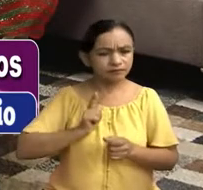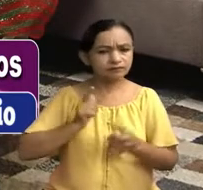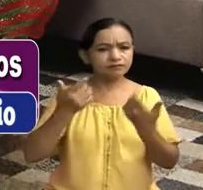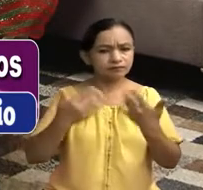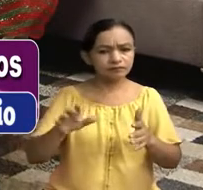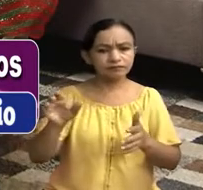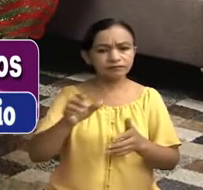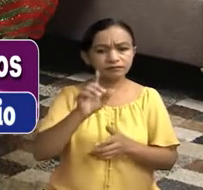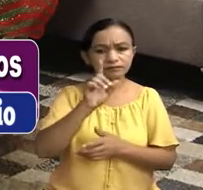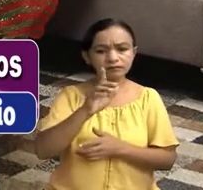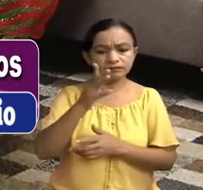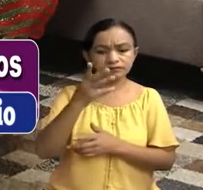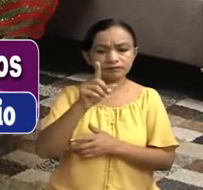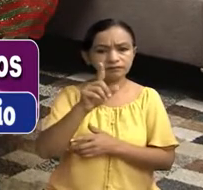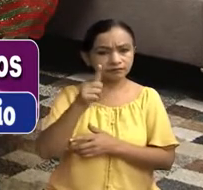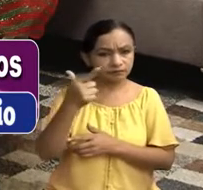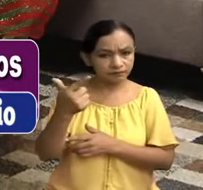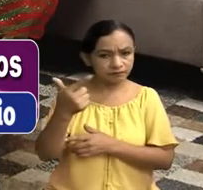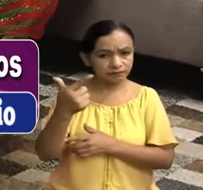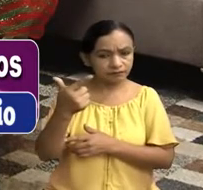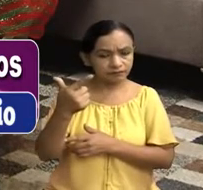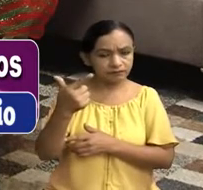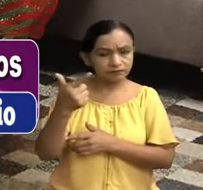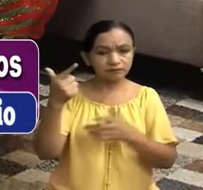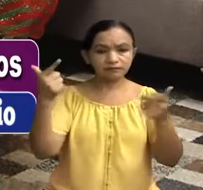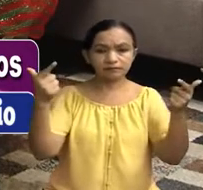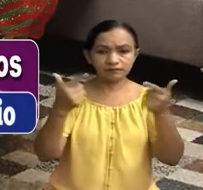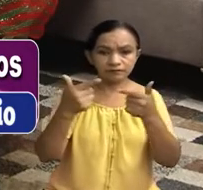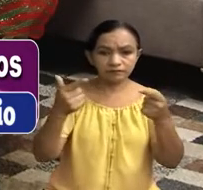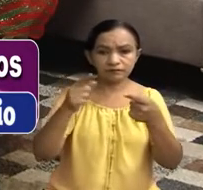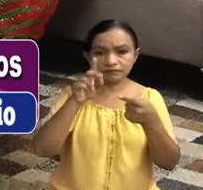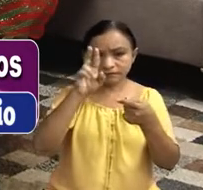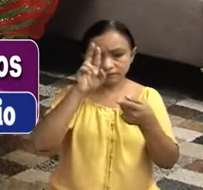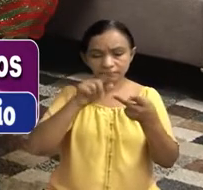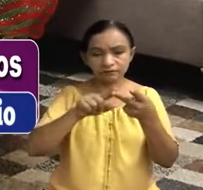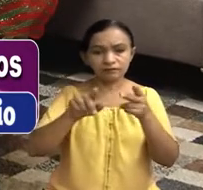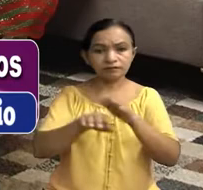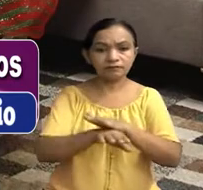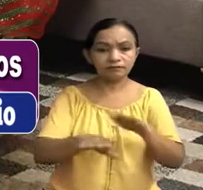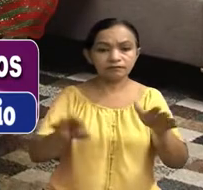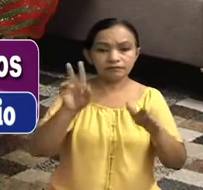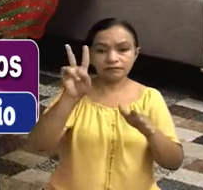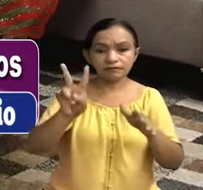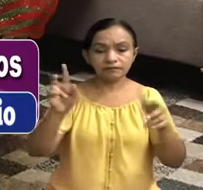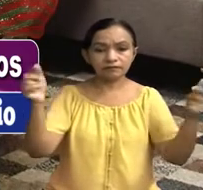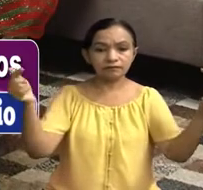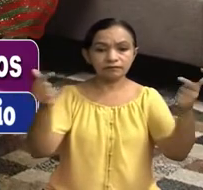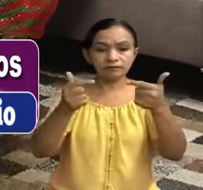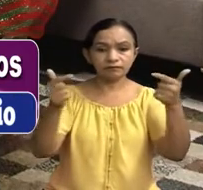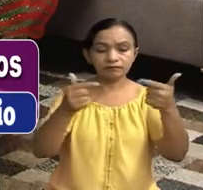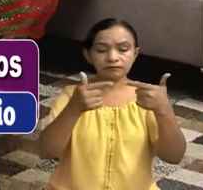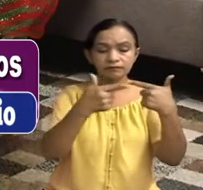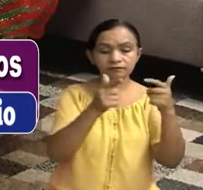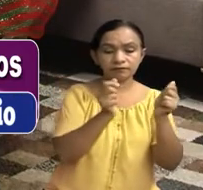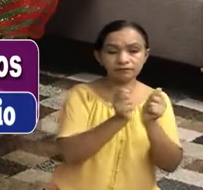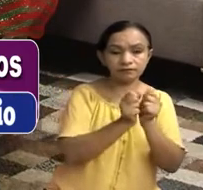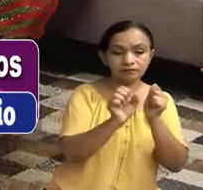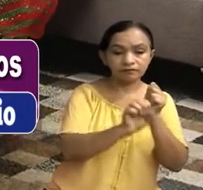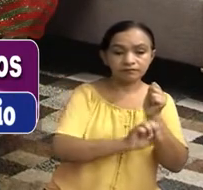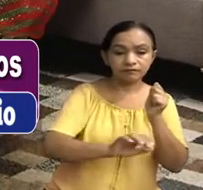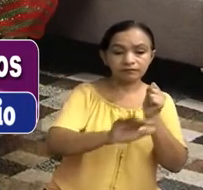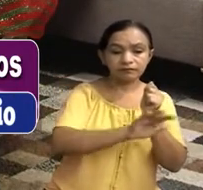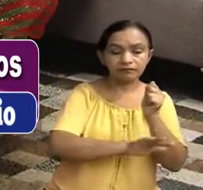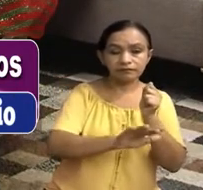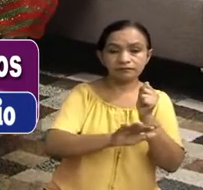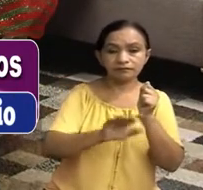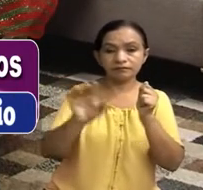en 1917 con la revolución bolchevique y luego culminando la Segunda Guerra Mundial, que se conformó el bloque socialista, no solo en Europa del Este,